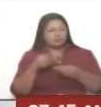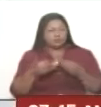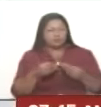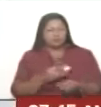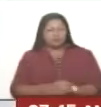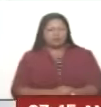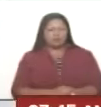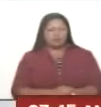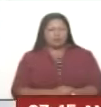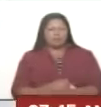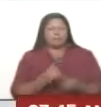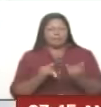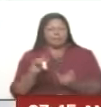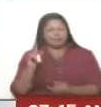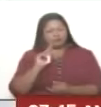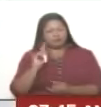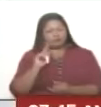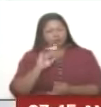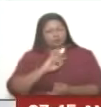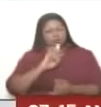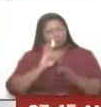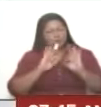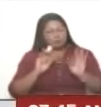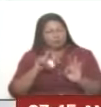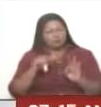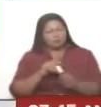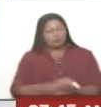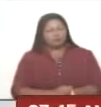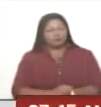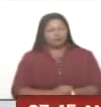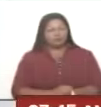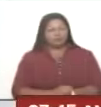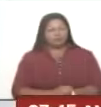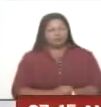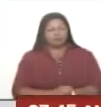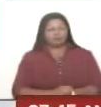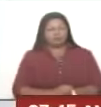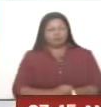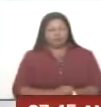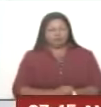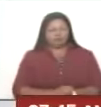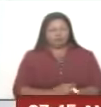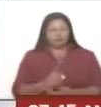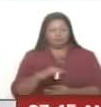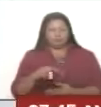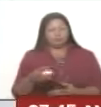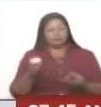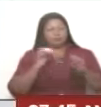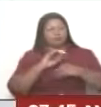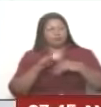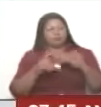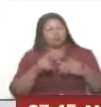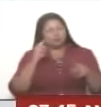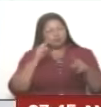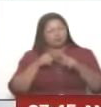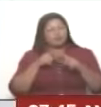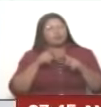no es el fin en sí mismo como para los neoliberales, que se conforman o tienen como